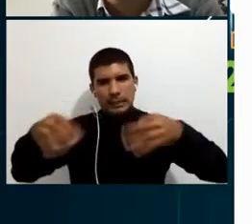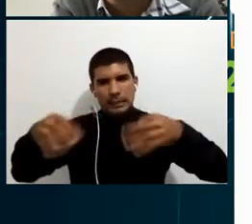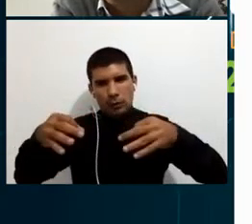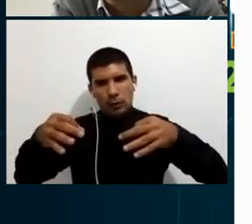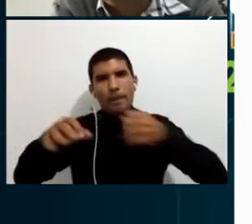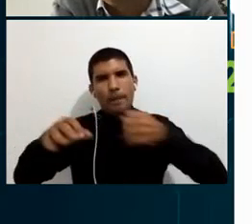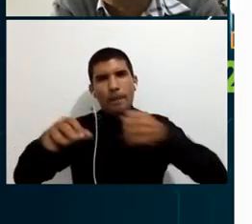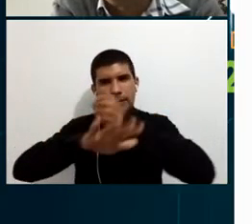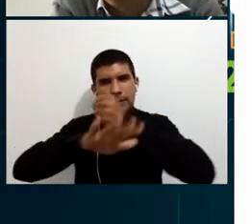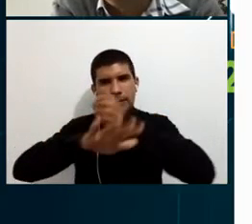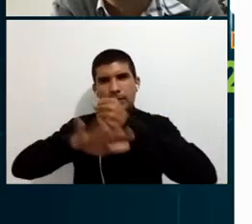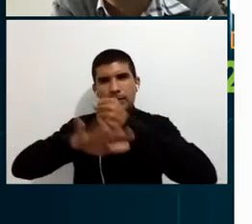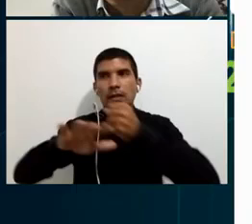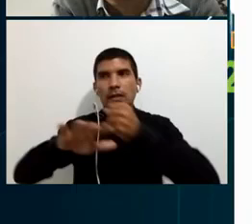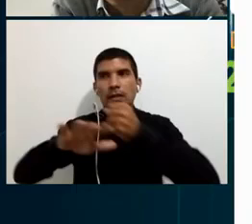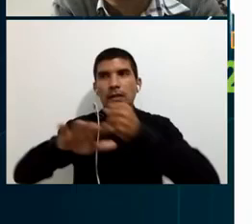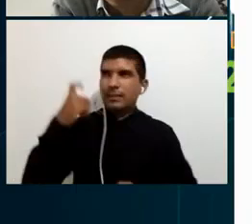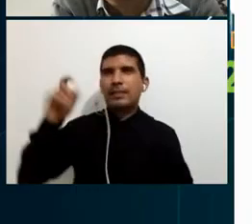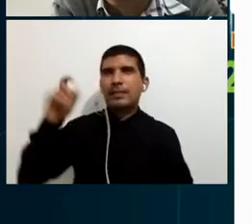recordé una frase